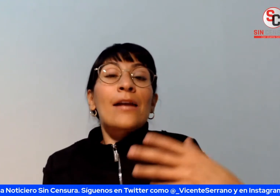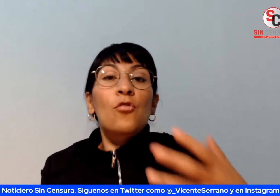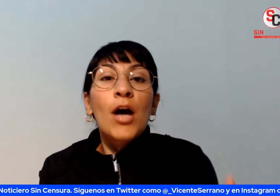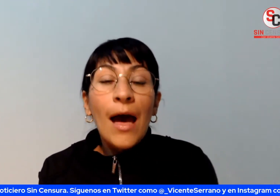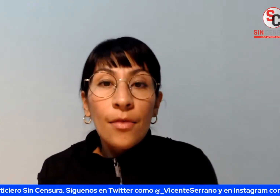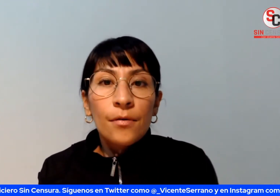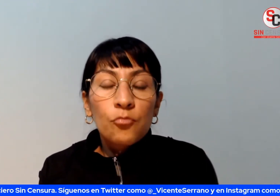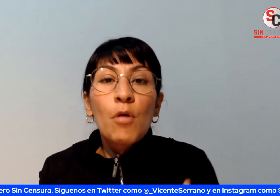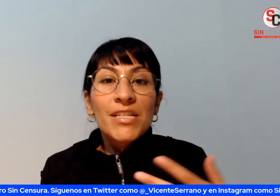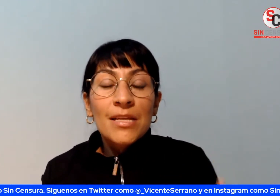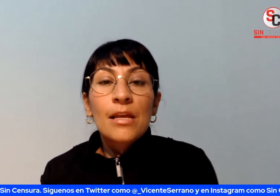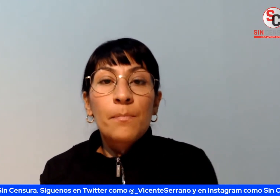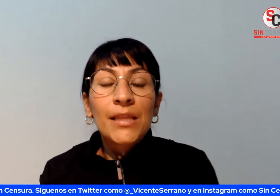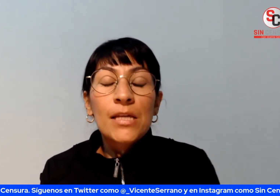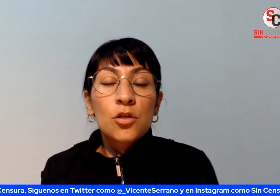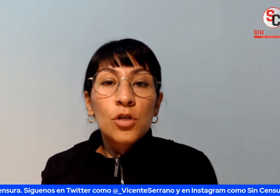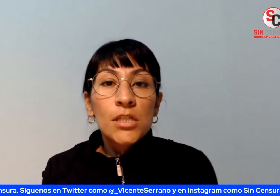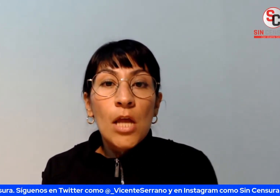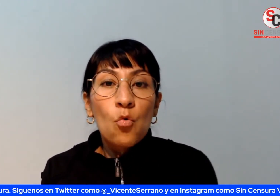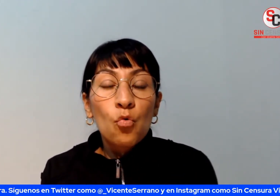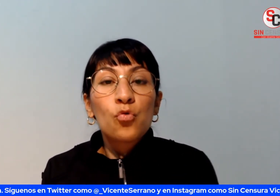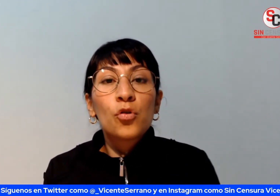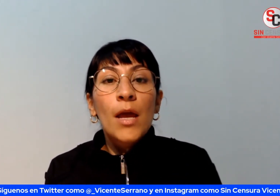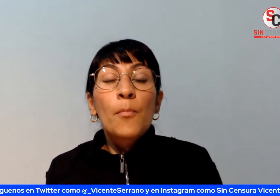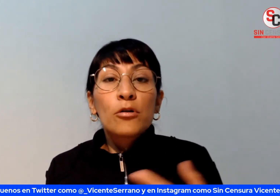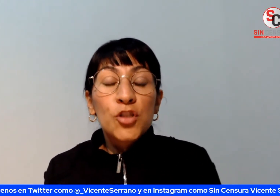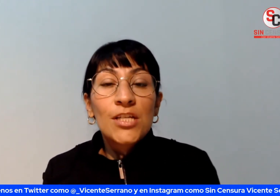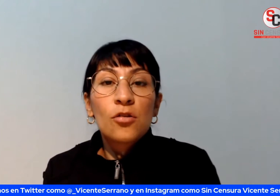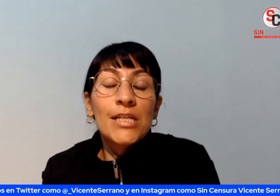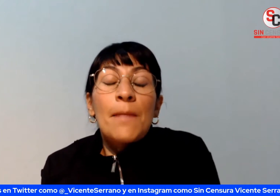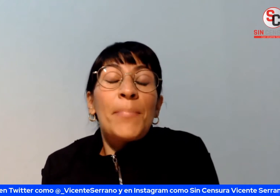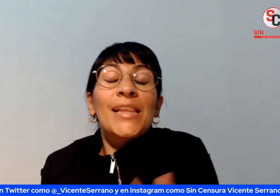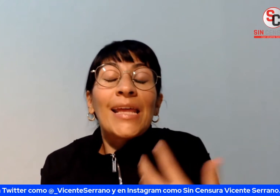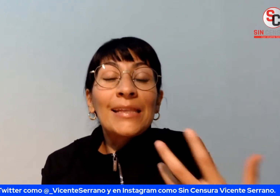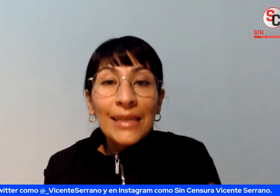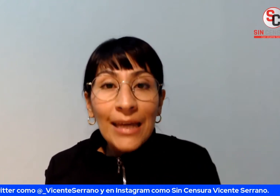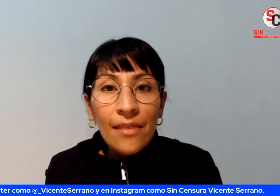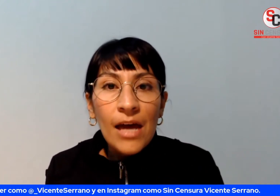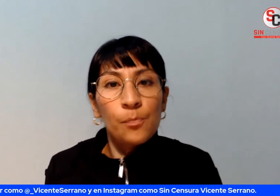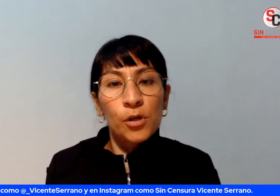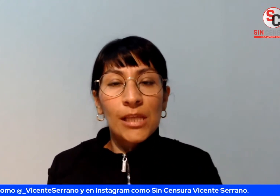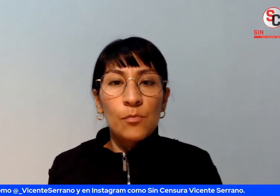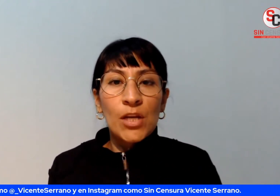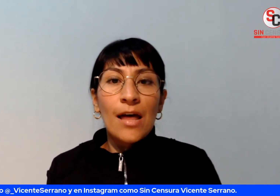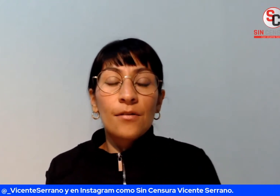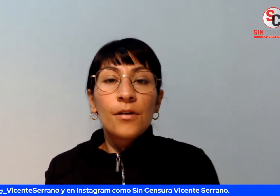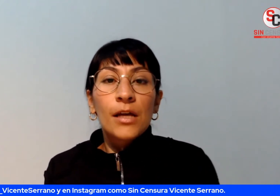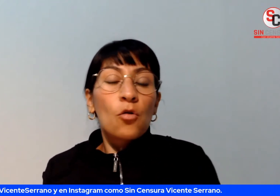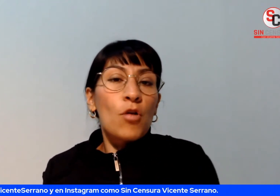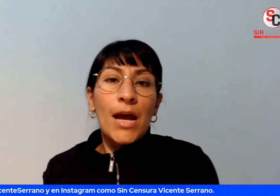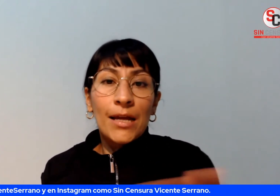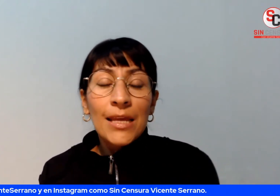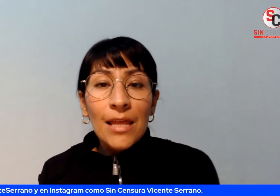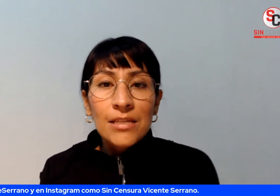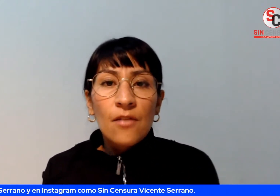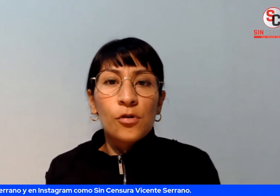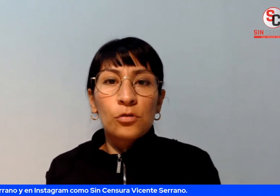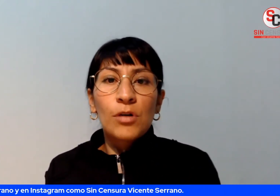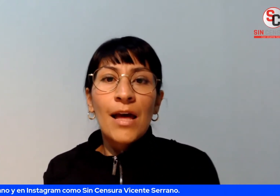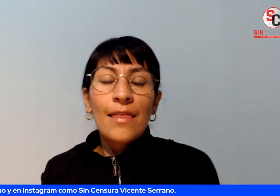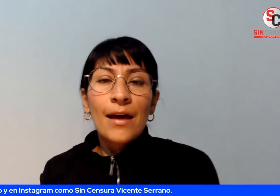han arrojado nuevas interpretaciones de un proceso que se pretendía dar por terminado con